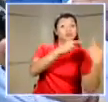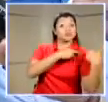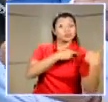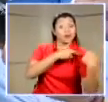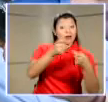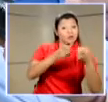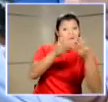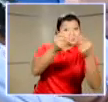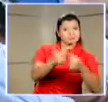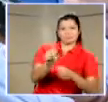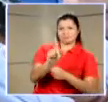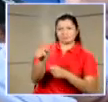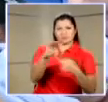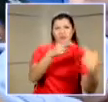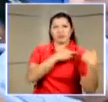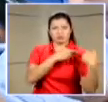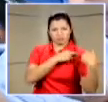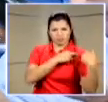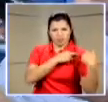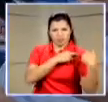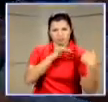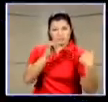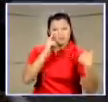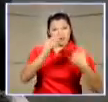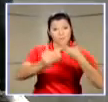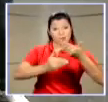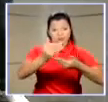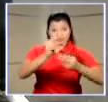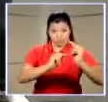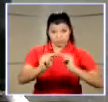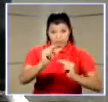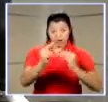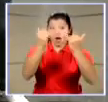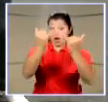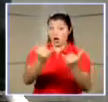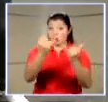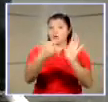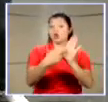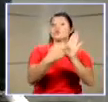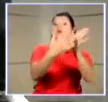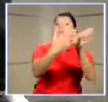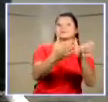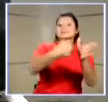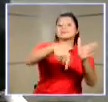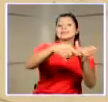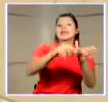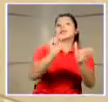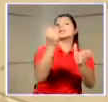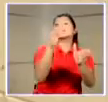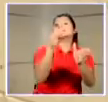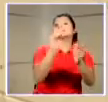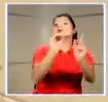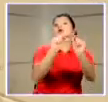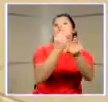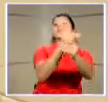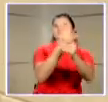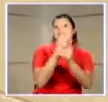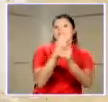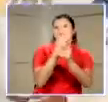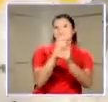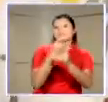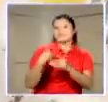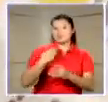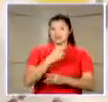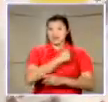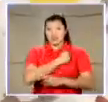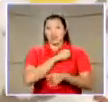instancia interlocutora del proceso de negociación. Representantes de al menos 15 sindicatos también llegaron hasta el primer poder